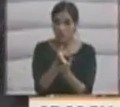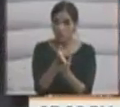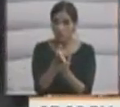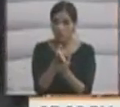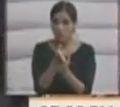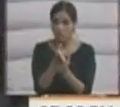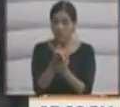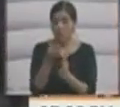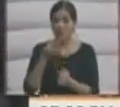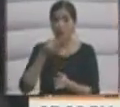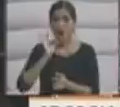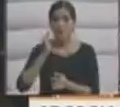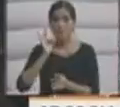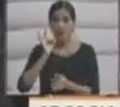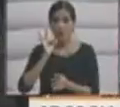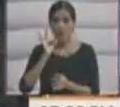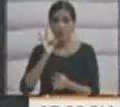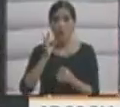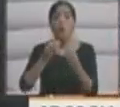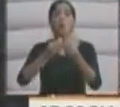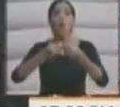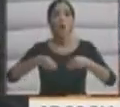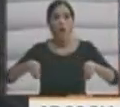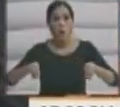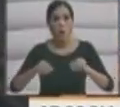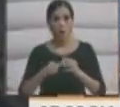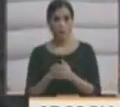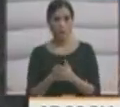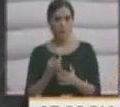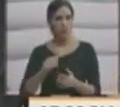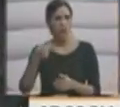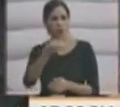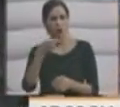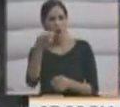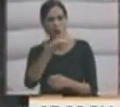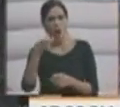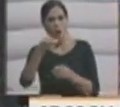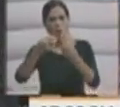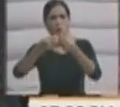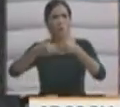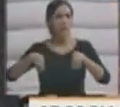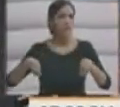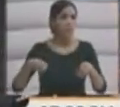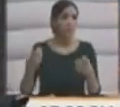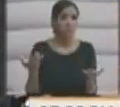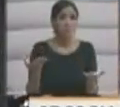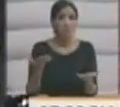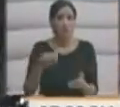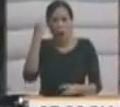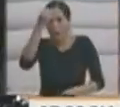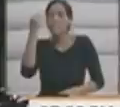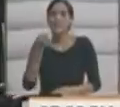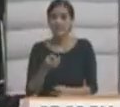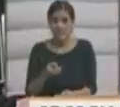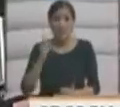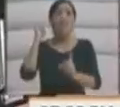Café, compadre, huevos, nosotros estuvimos buscando las yemas, no me vas a creer, desde